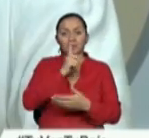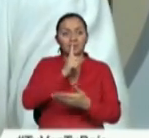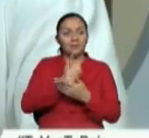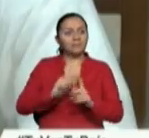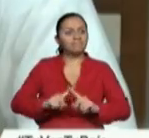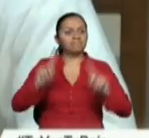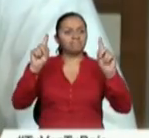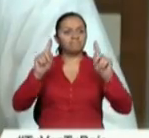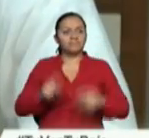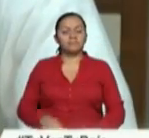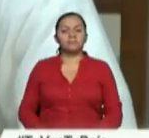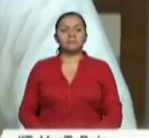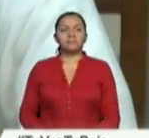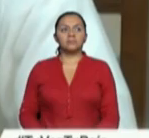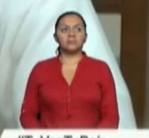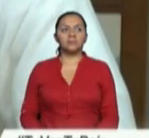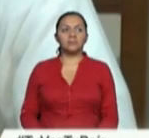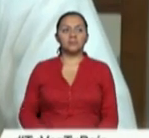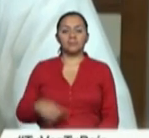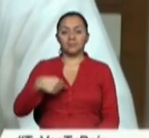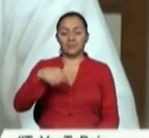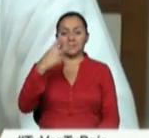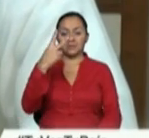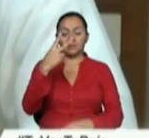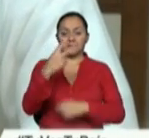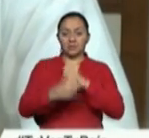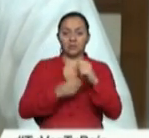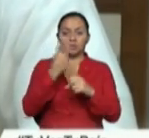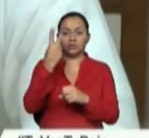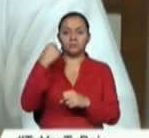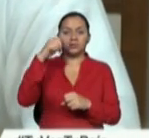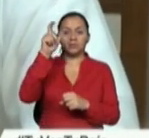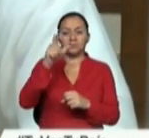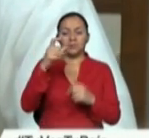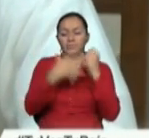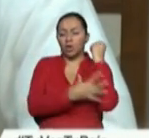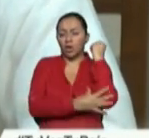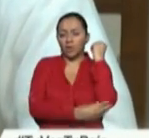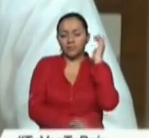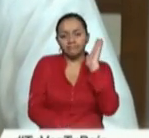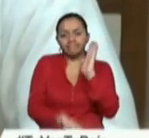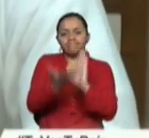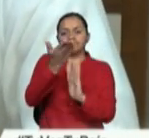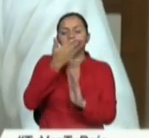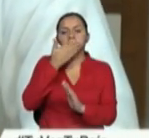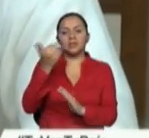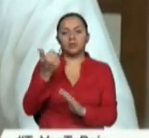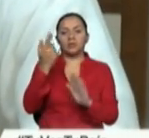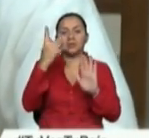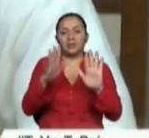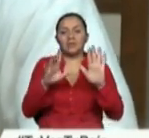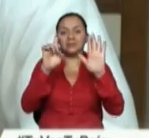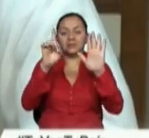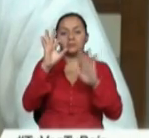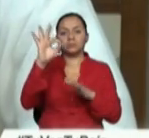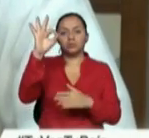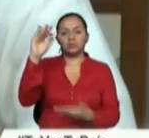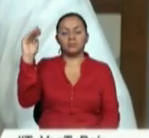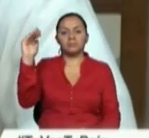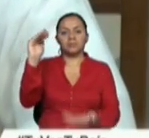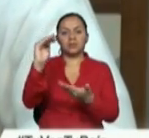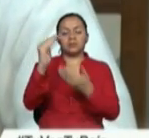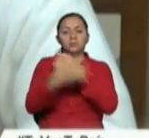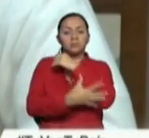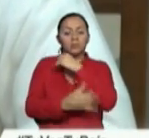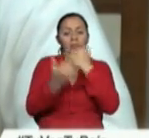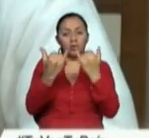país en estos 10 años hemos sacado 2 millones de personas de la pobreza se han bajado 16 puntos en la pobreza y la pobreza extrema por